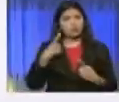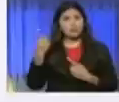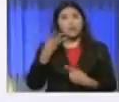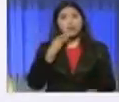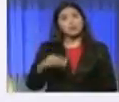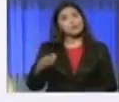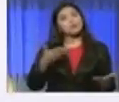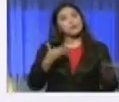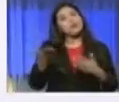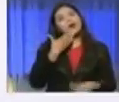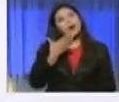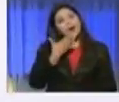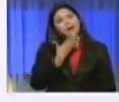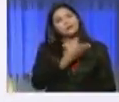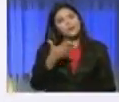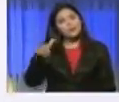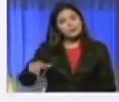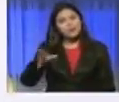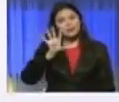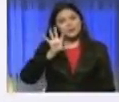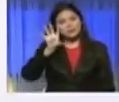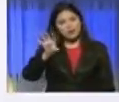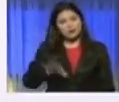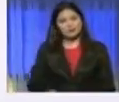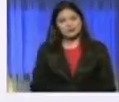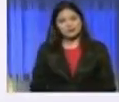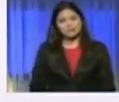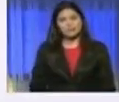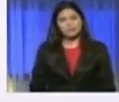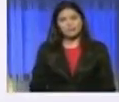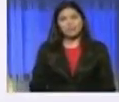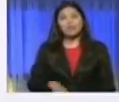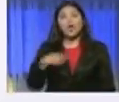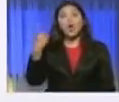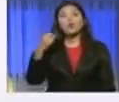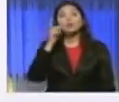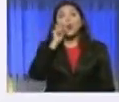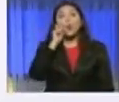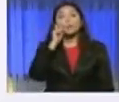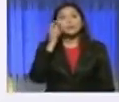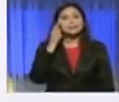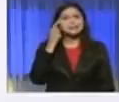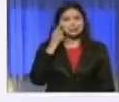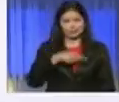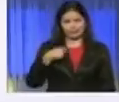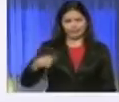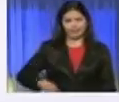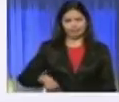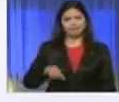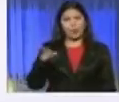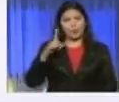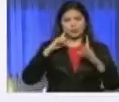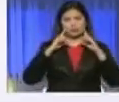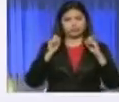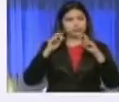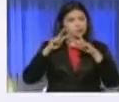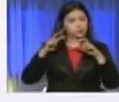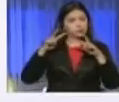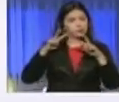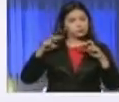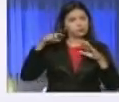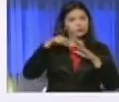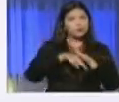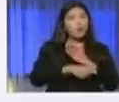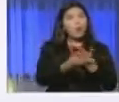Bienvenido, gracias por estar en nuestra patria. ¿Ah? Compañero Juan Fey, investigador. Juan Fey,